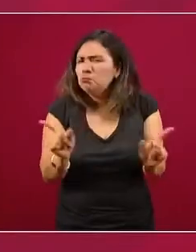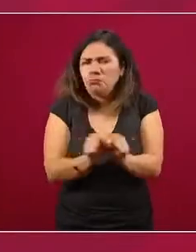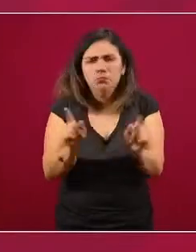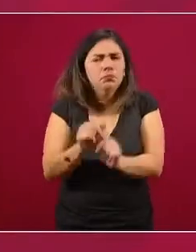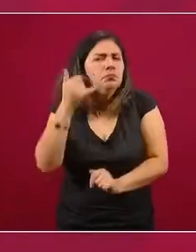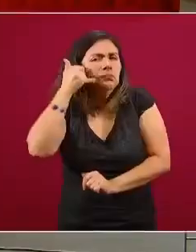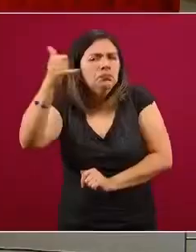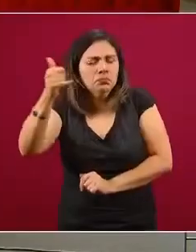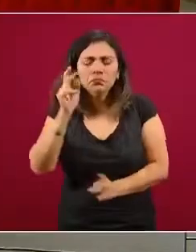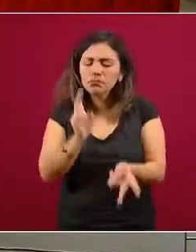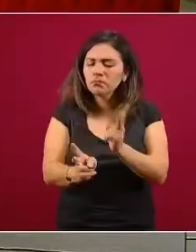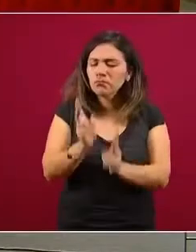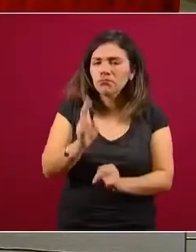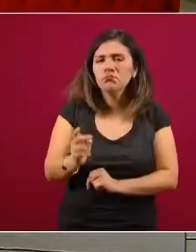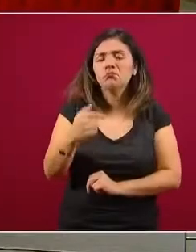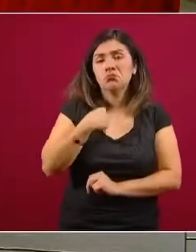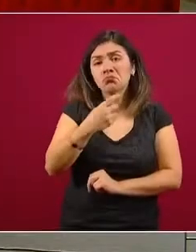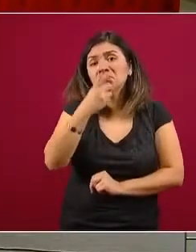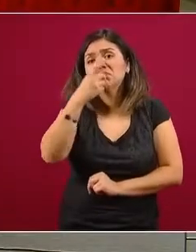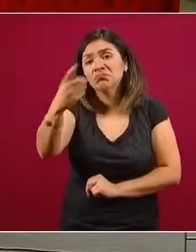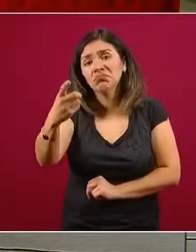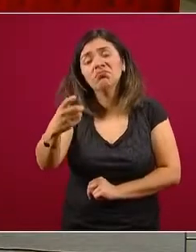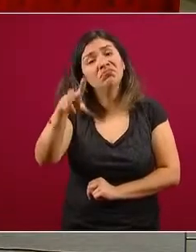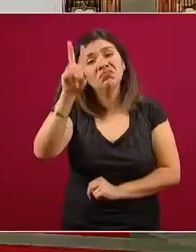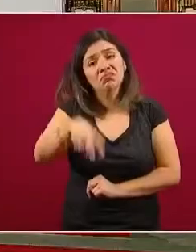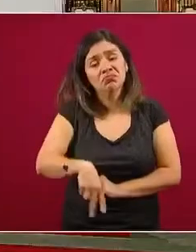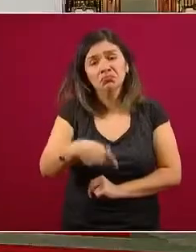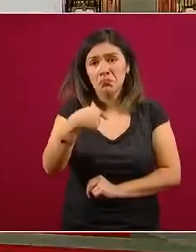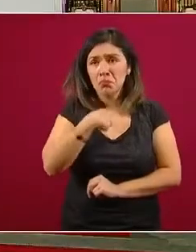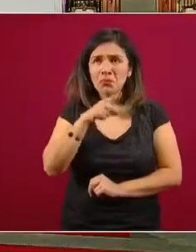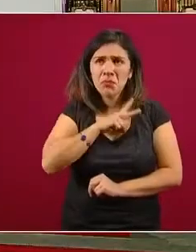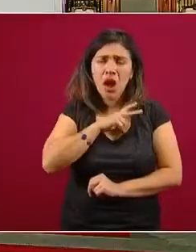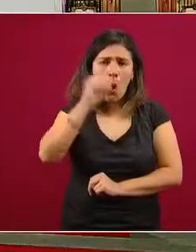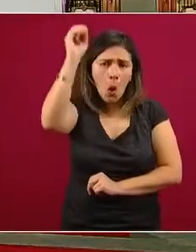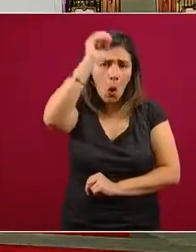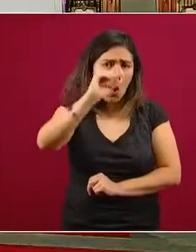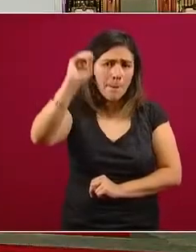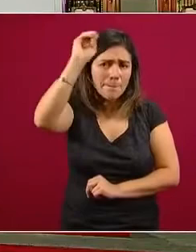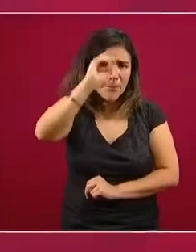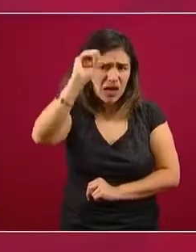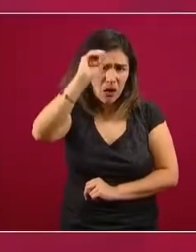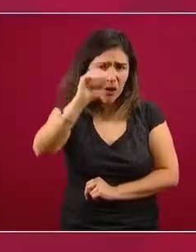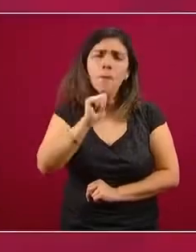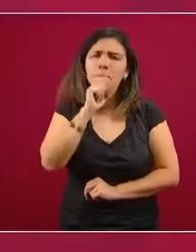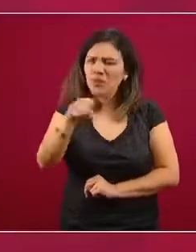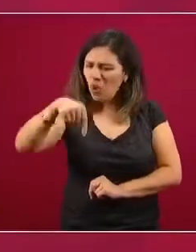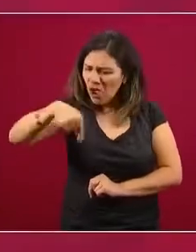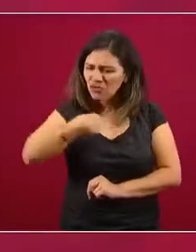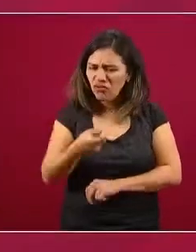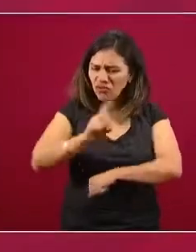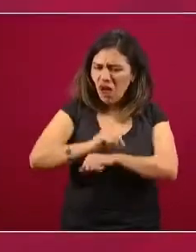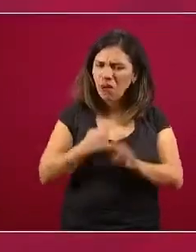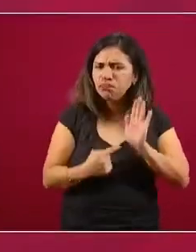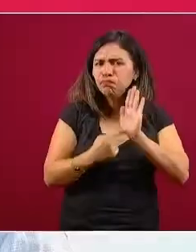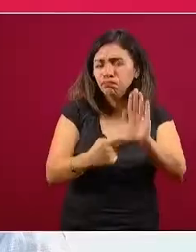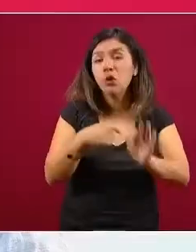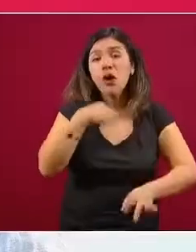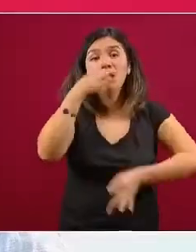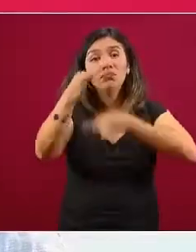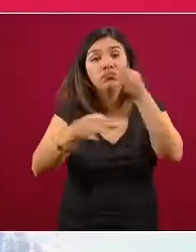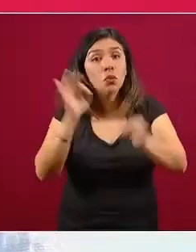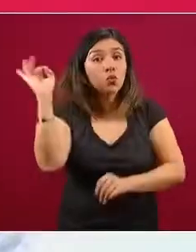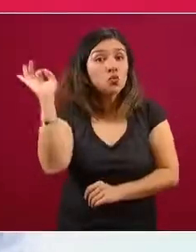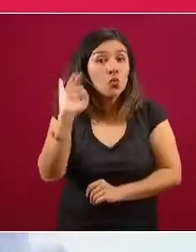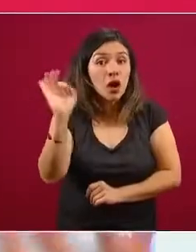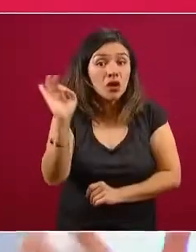vía telefónica y le externé mi postura. Eso mismo lo presenté aquí, advirtiendo que